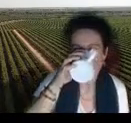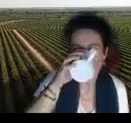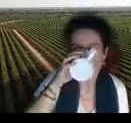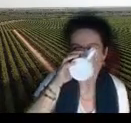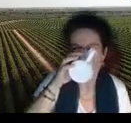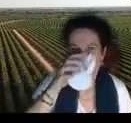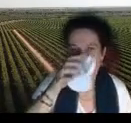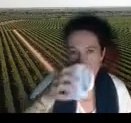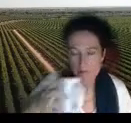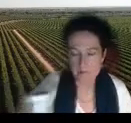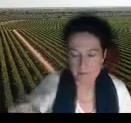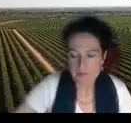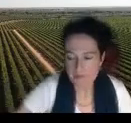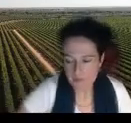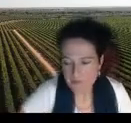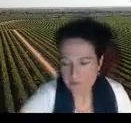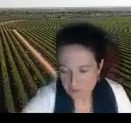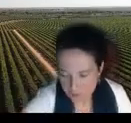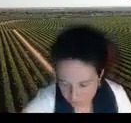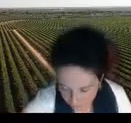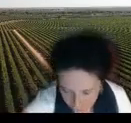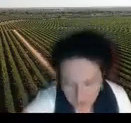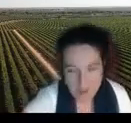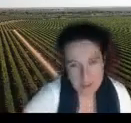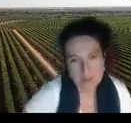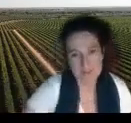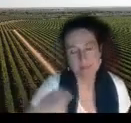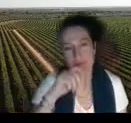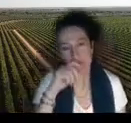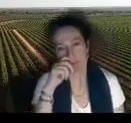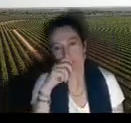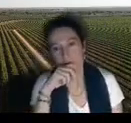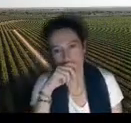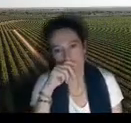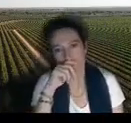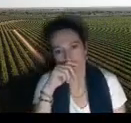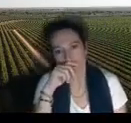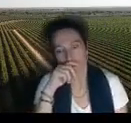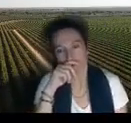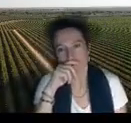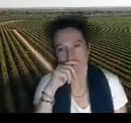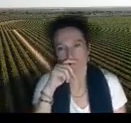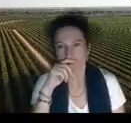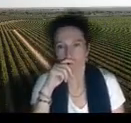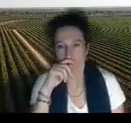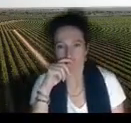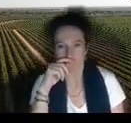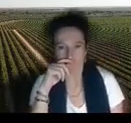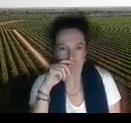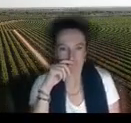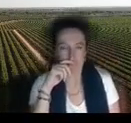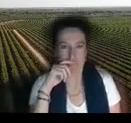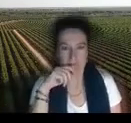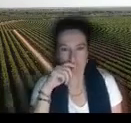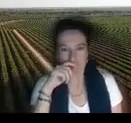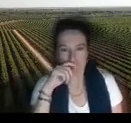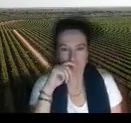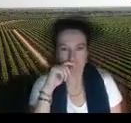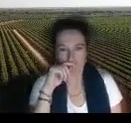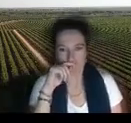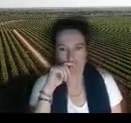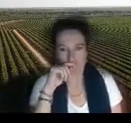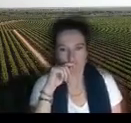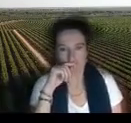la condicionalidad y encima se refuerza, pero no se cobra por ello, ¿vale? Se va a cobrar por los ecoregímenes que